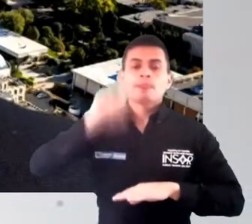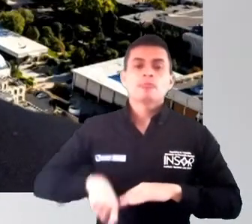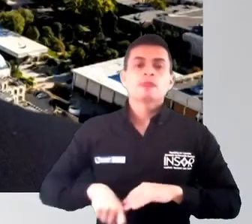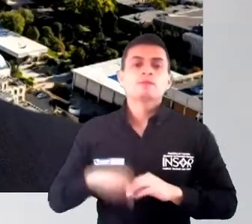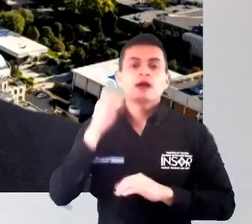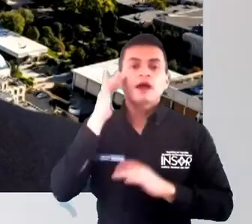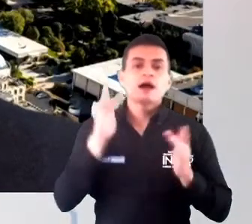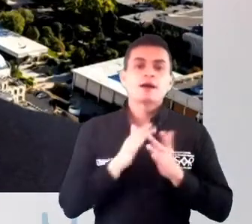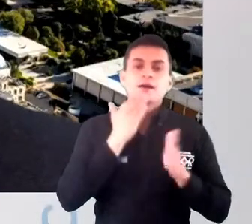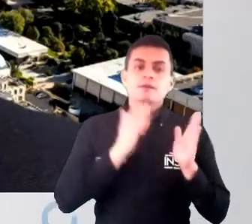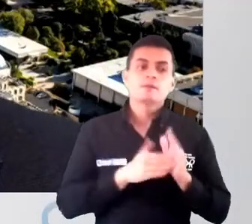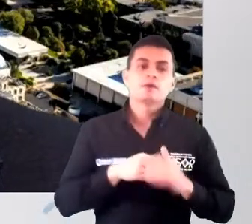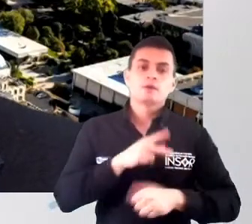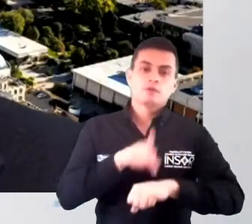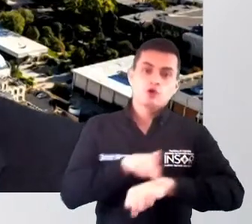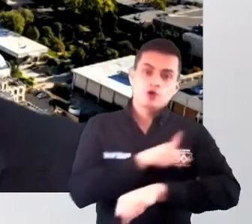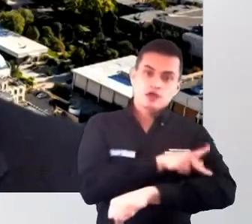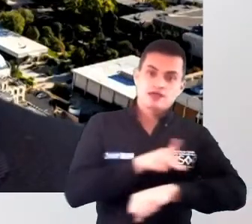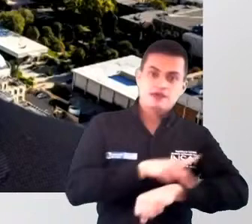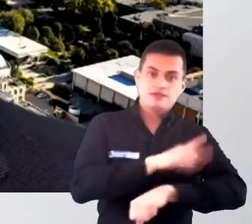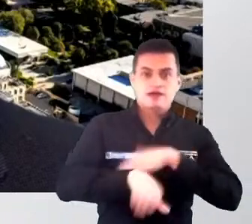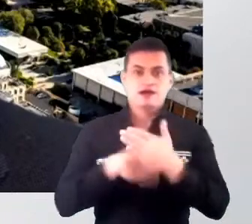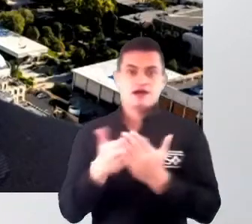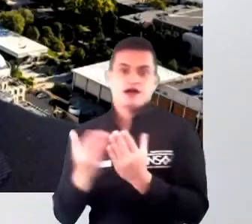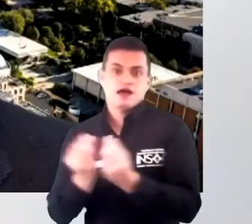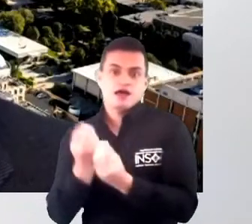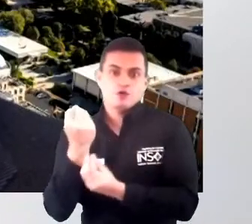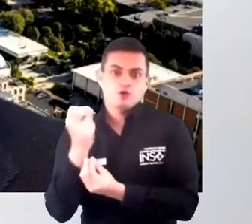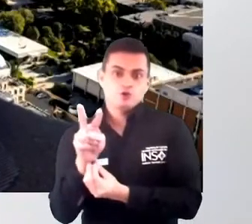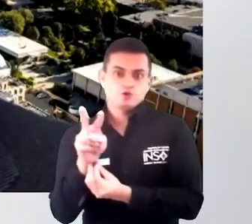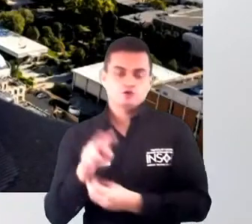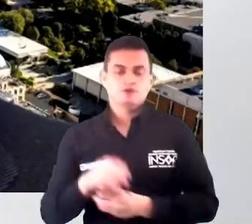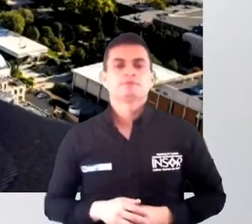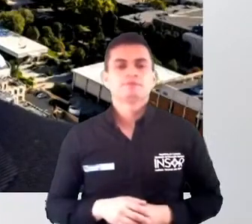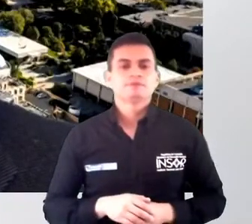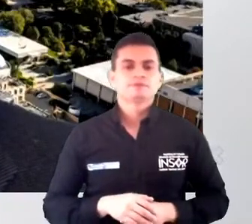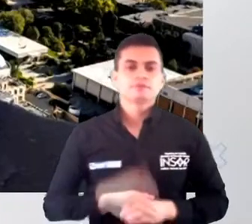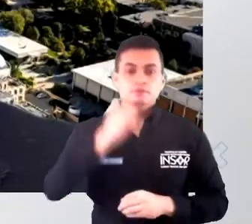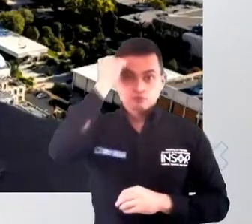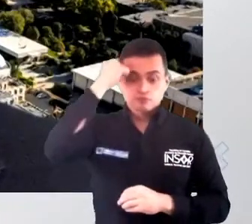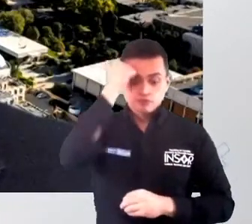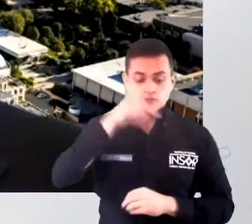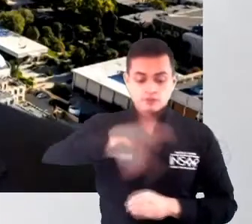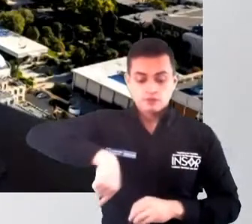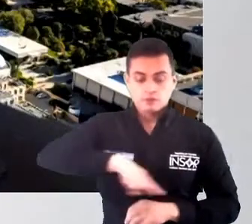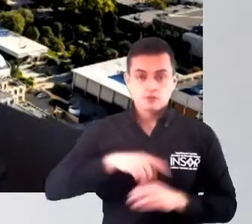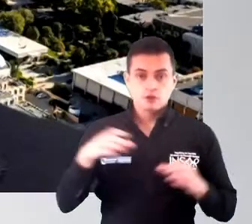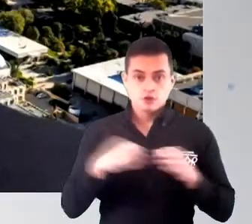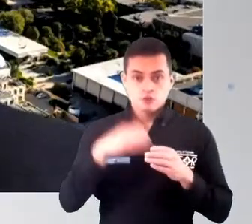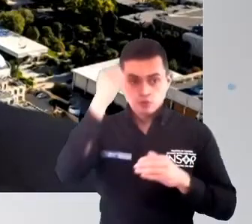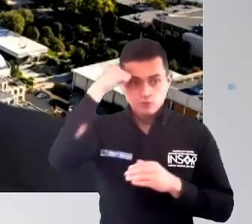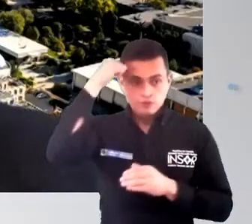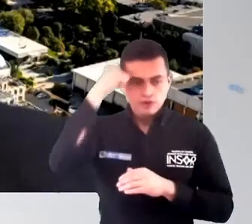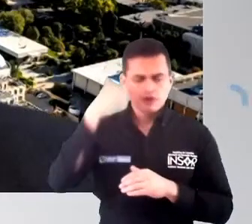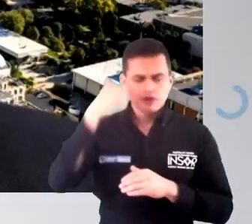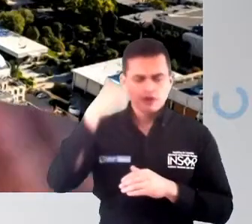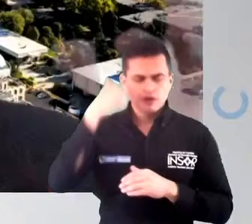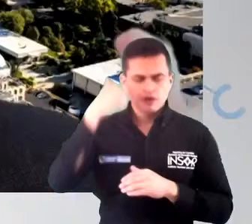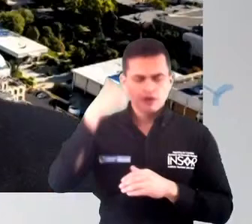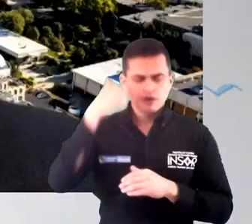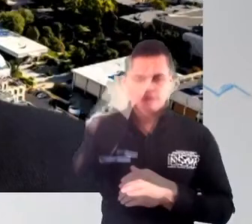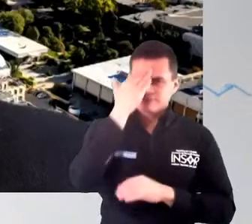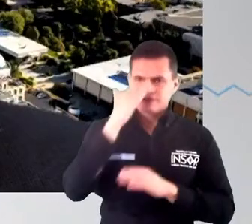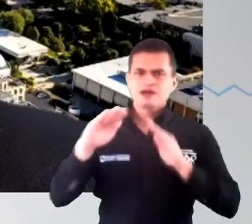kinder al año 12. Los docentes salen y tienen unas prácticas en los colegios. Y en